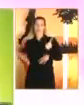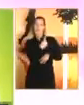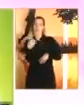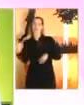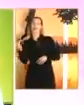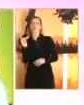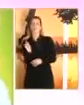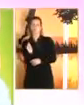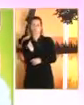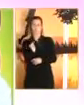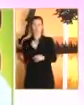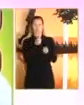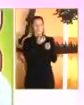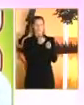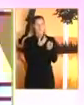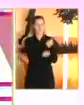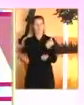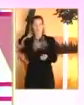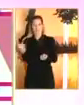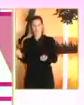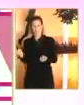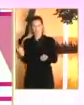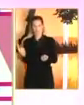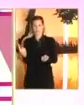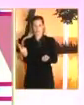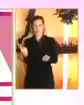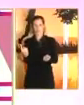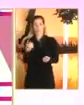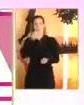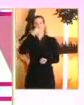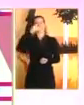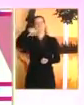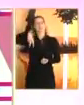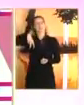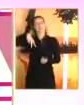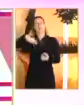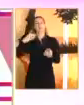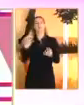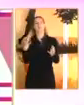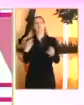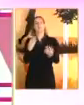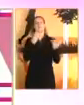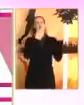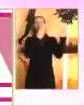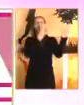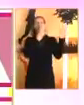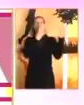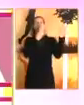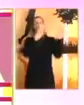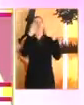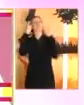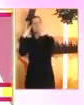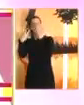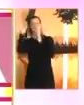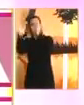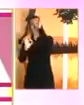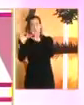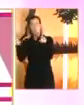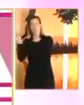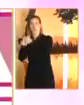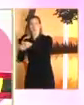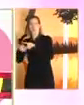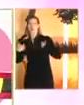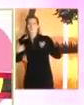seres vivos de la Tierra. Nuestro ADN es un 98% idéntico al del chimpancé y es un 30% idéntico